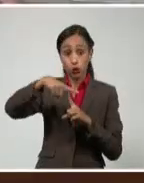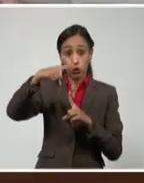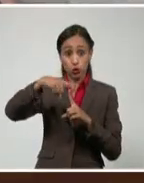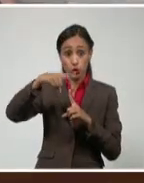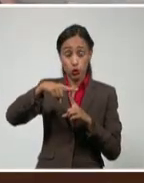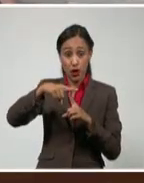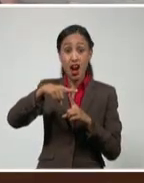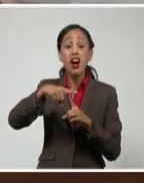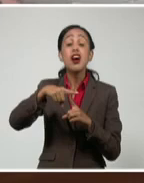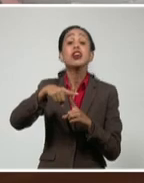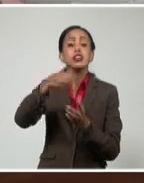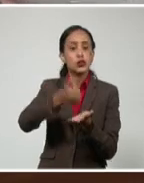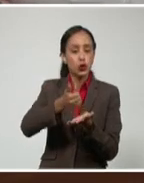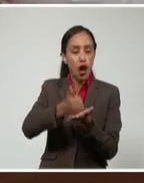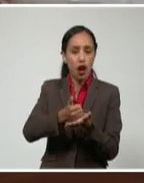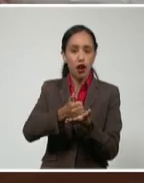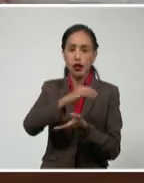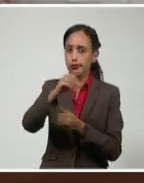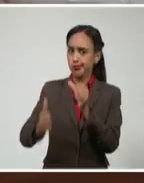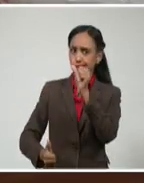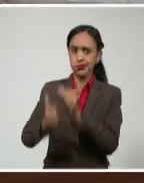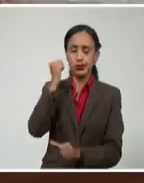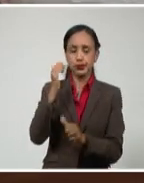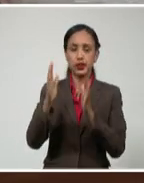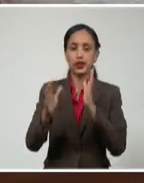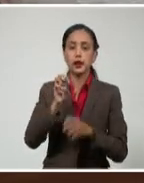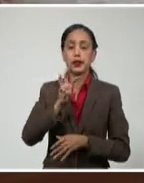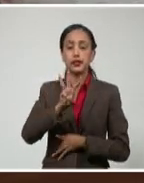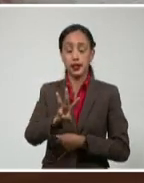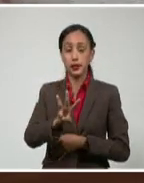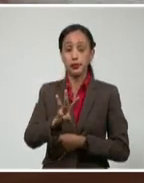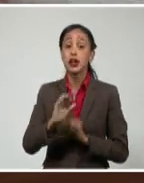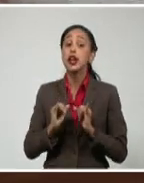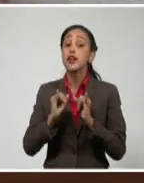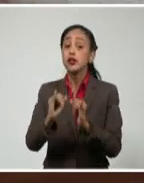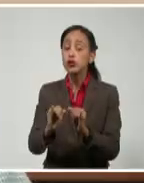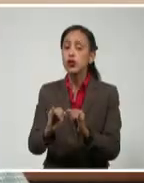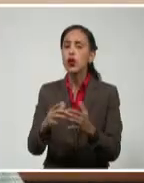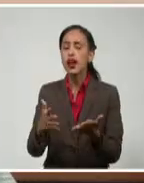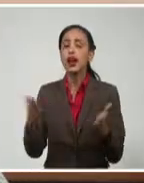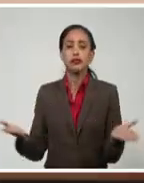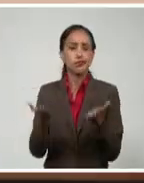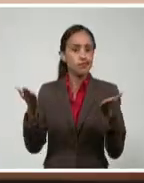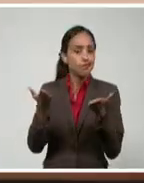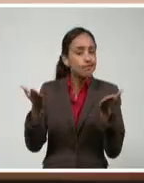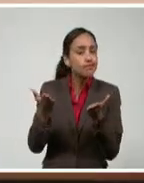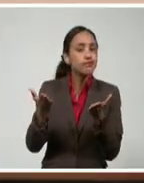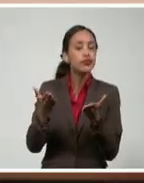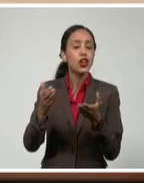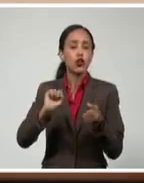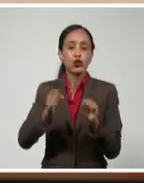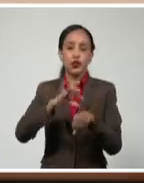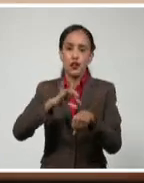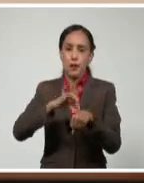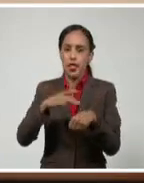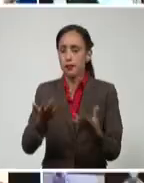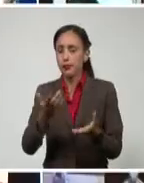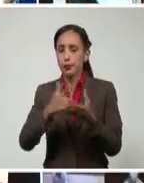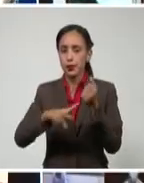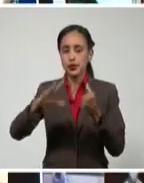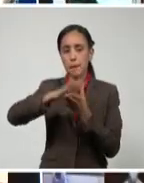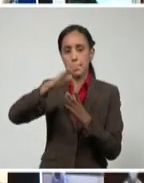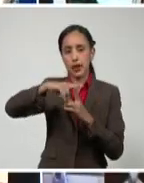La noticia alentadora ofrecida por el viceprimer ministro es que avanzan en el control de la enfermedad la provincia de Matanzas, así como